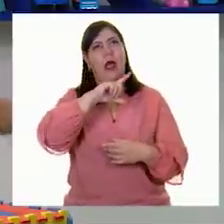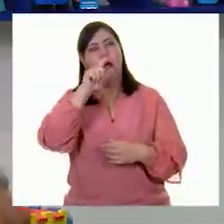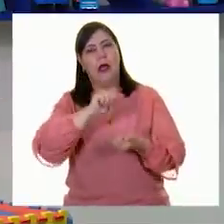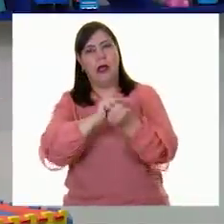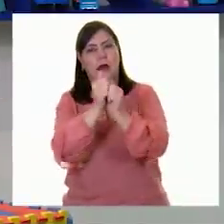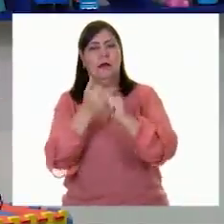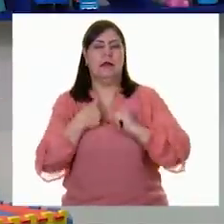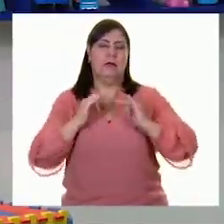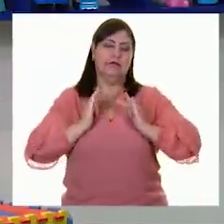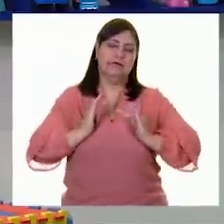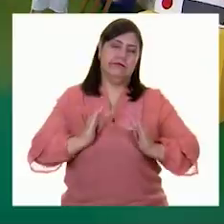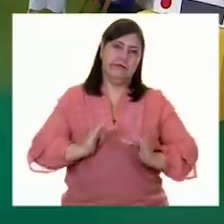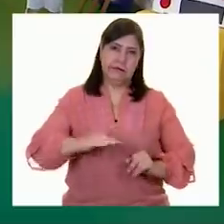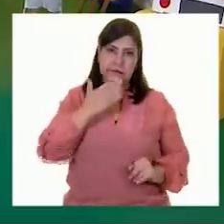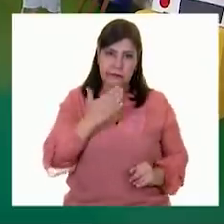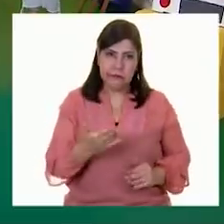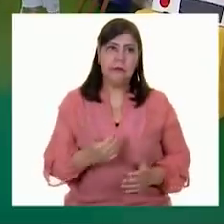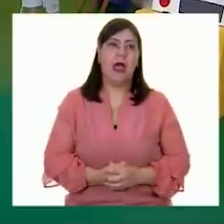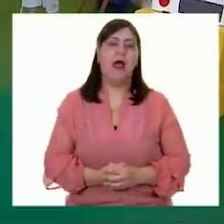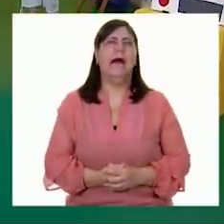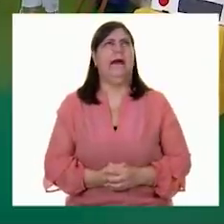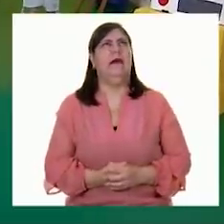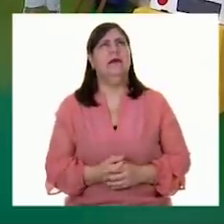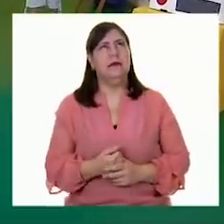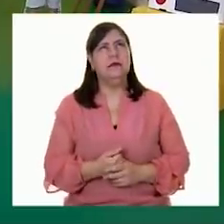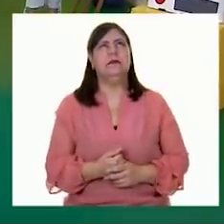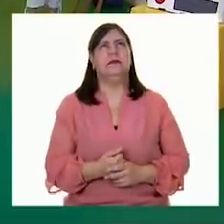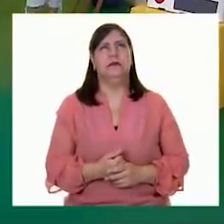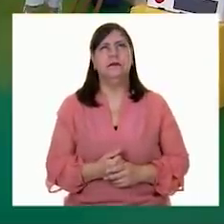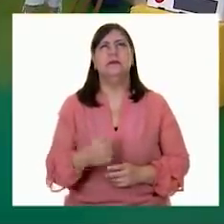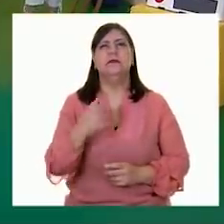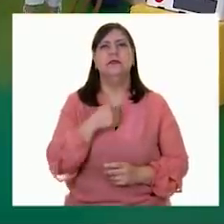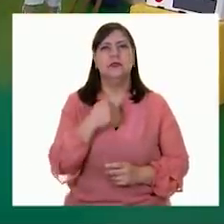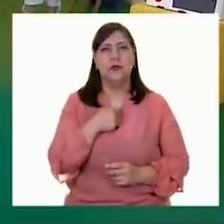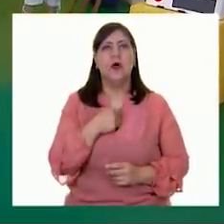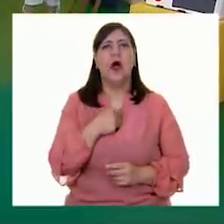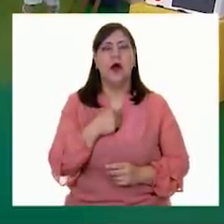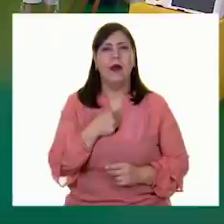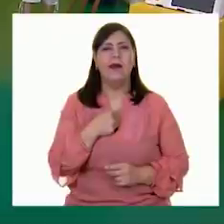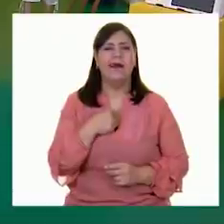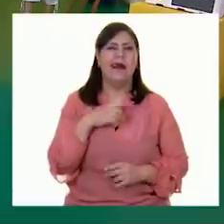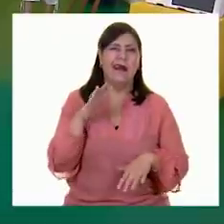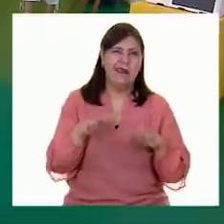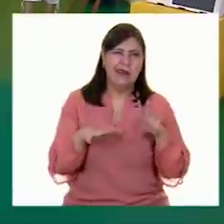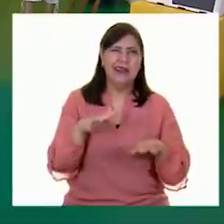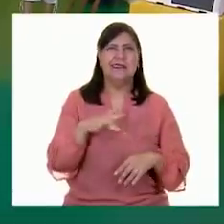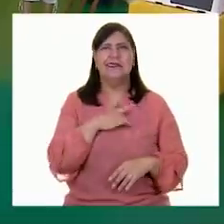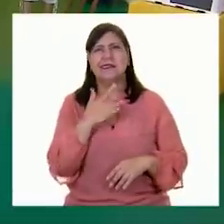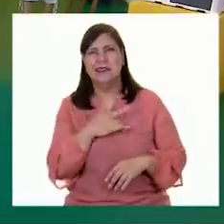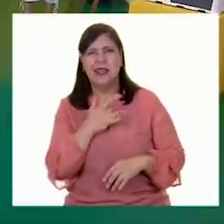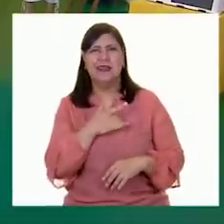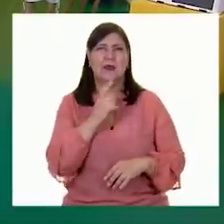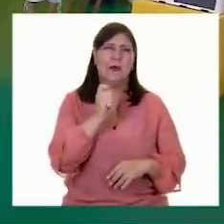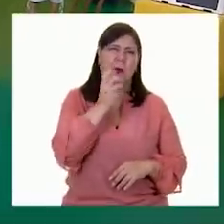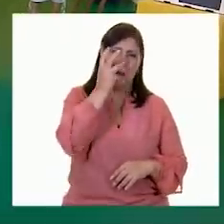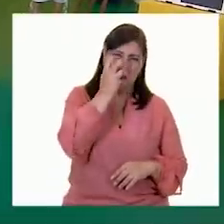bienestar. A ver, entonces, yo me he sentido desalentado alguna vez sin